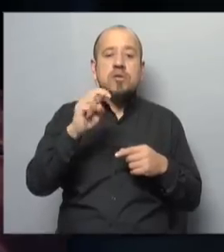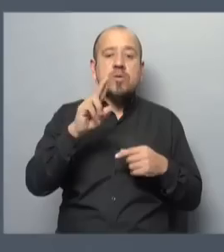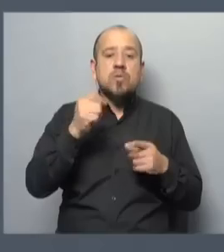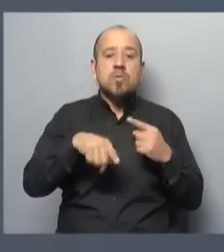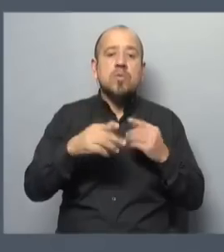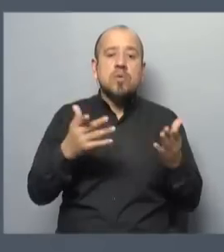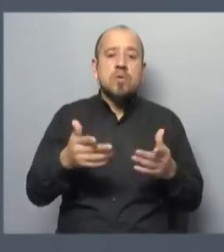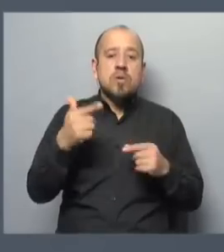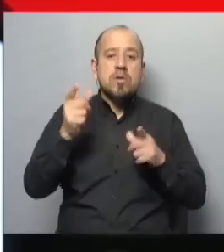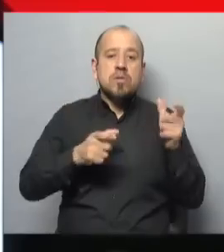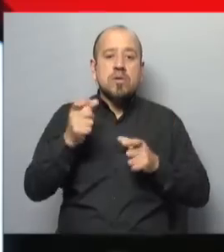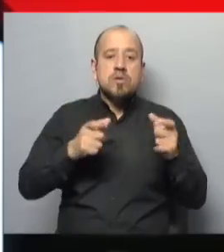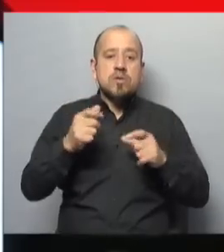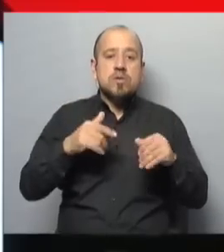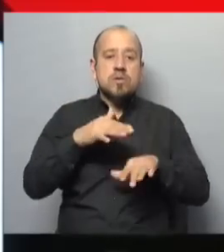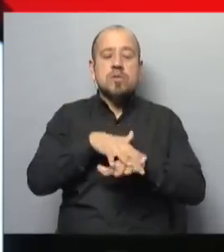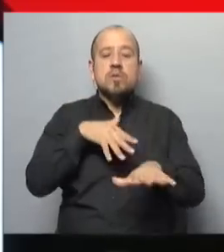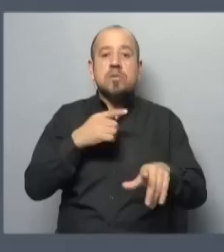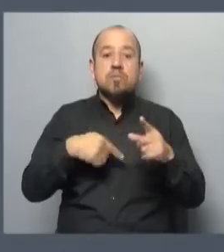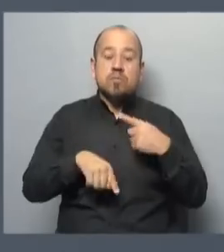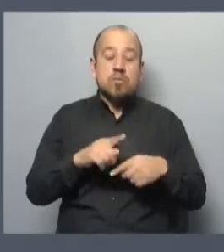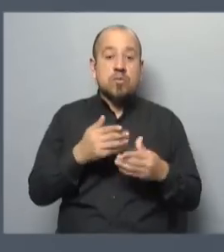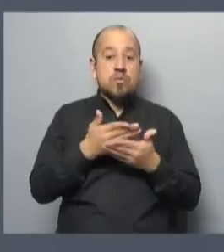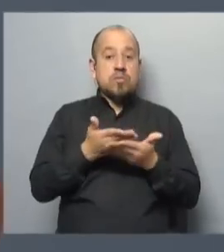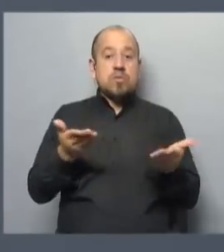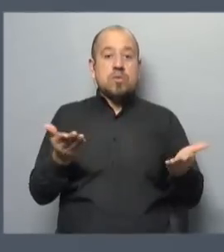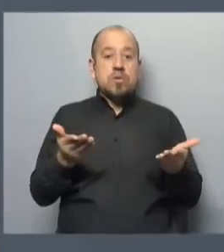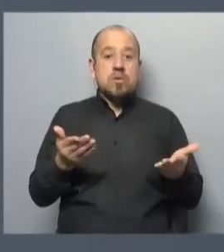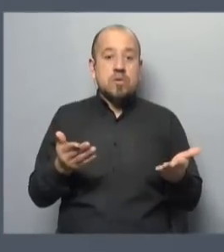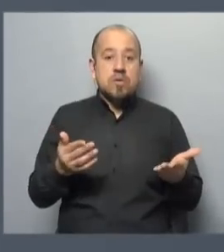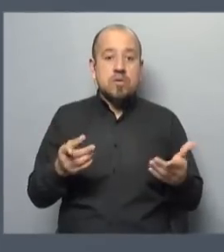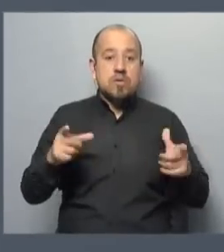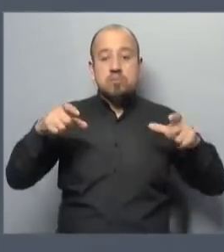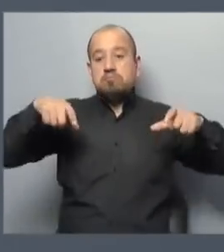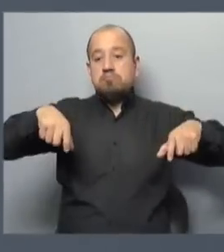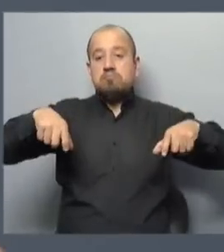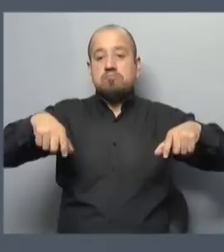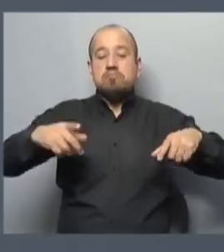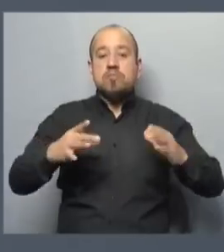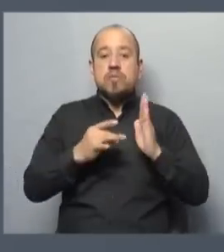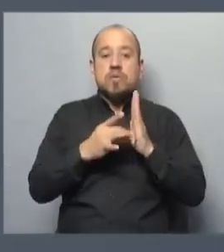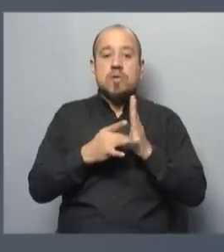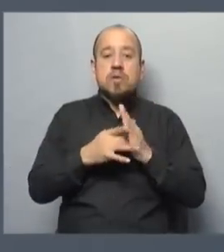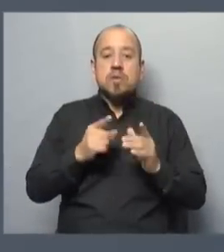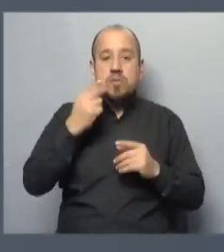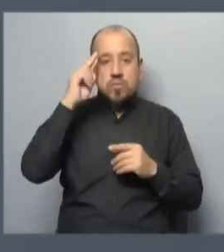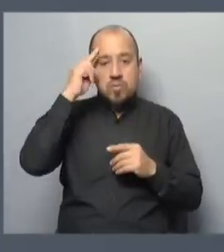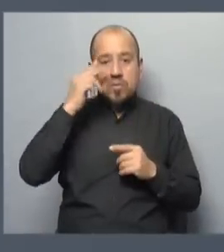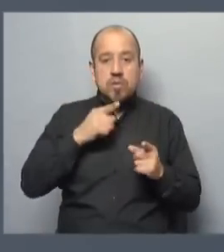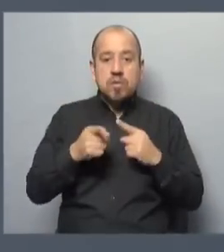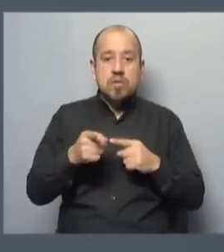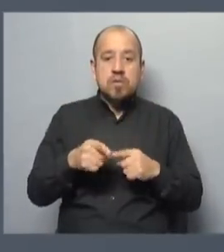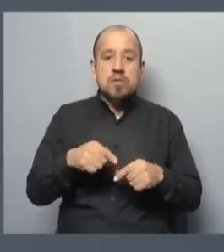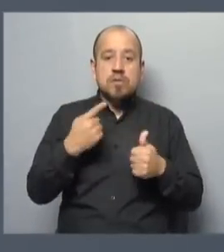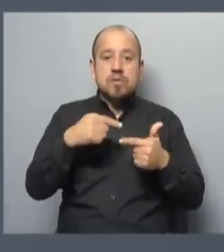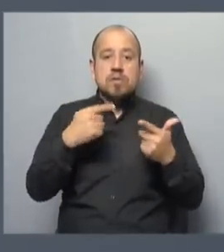si fuese con gente espectacular secuencia quedó quedó como algo de otro de otro no de uruguay entonces en esas pequeñas cosas